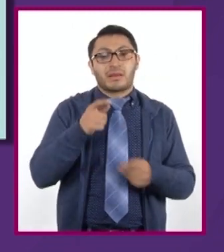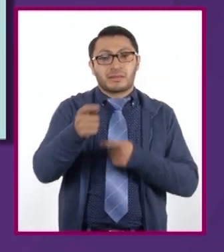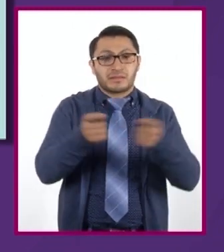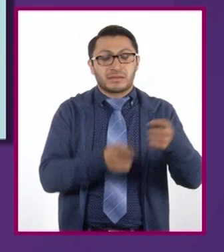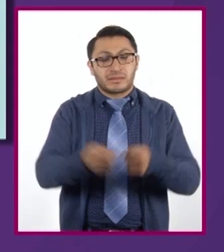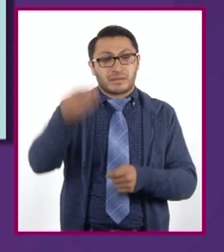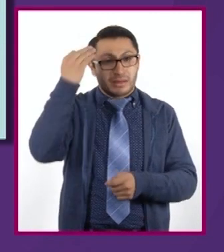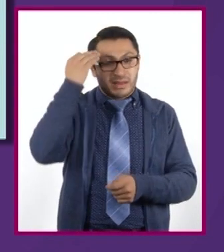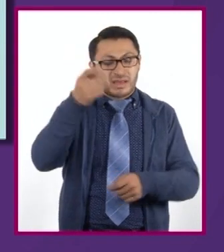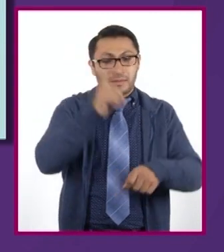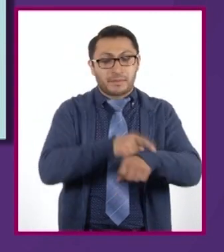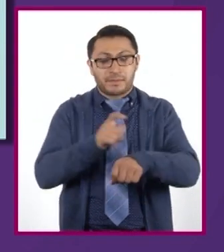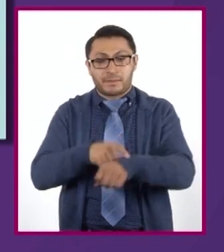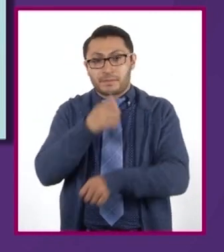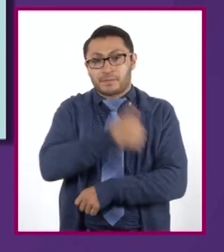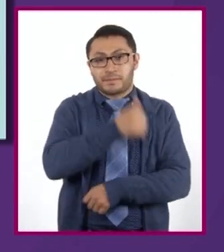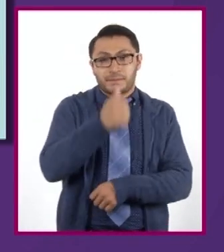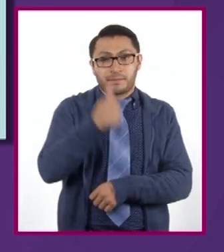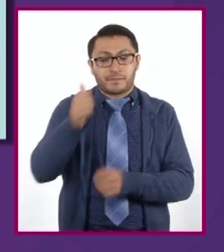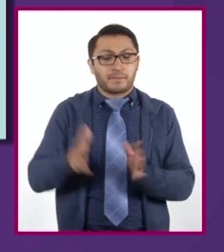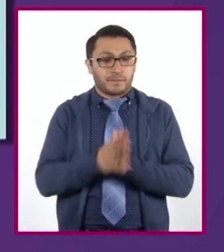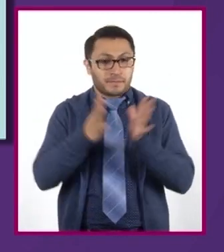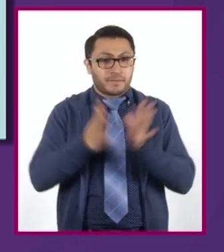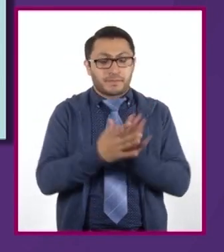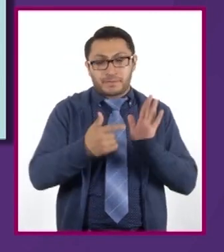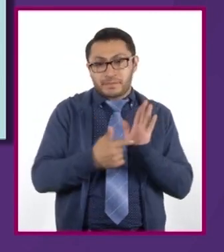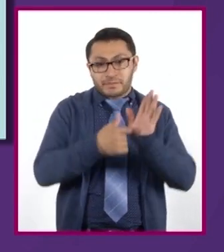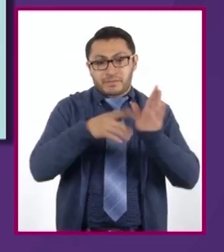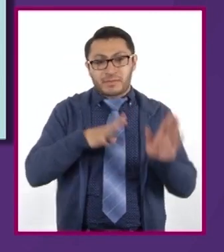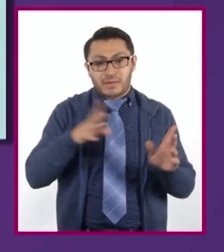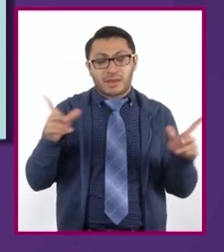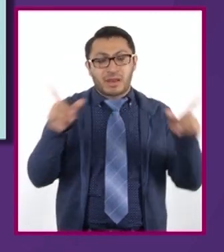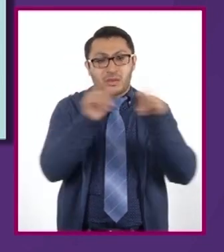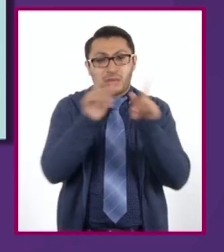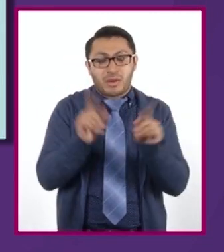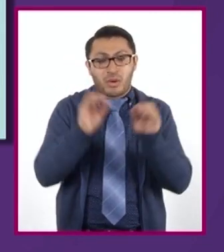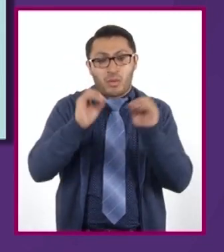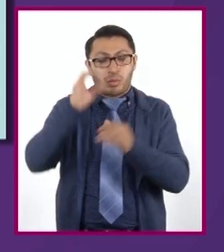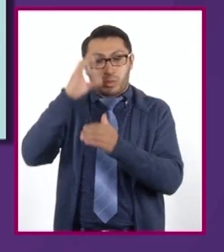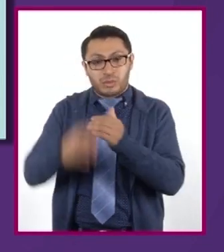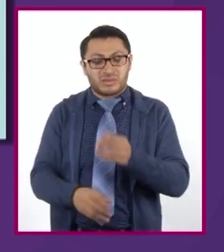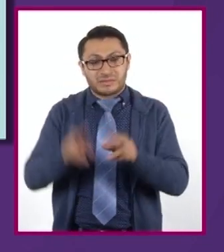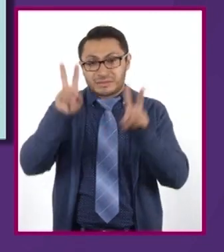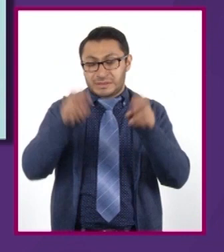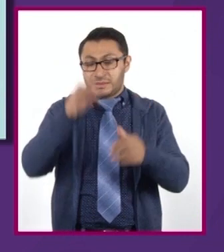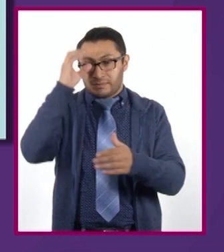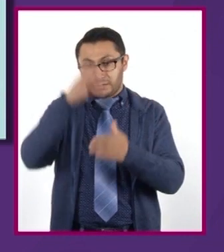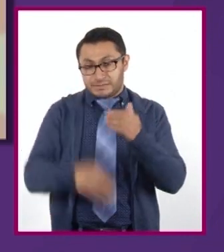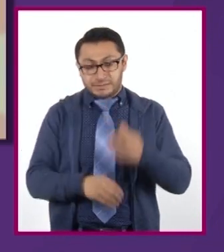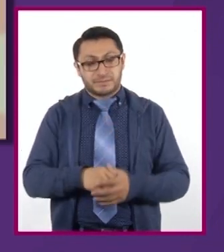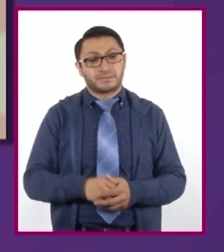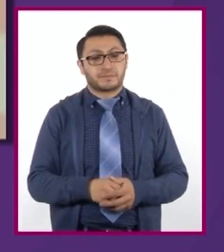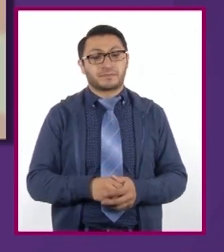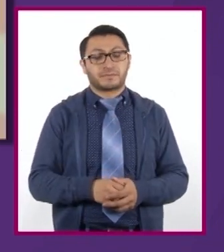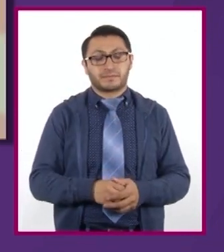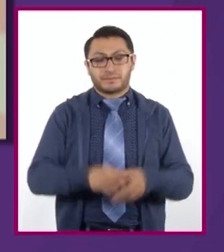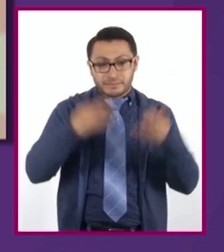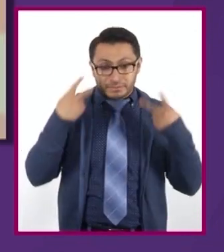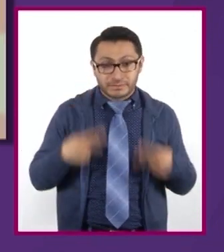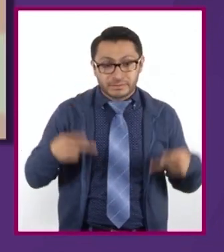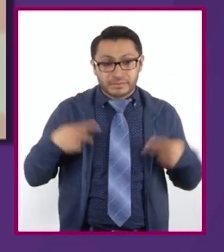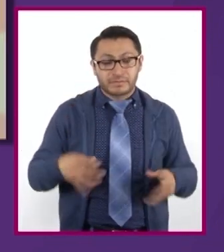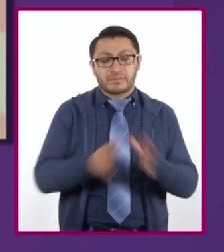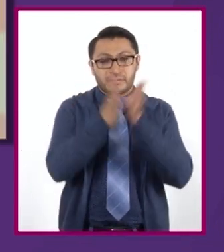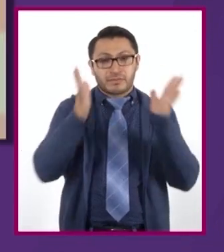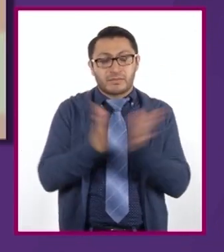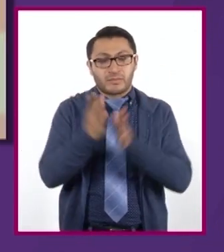de exposición de cada participante y presenta un resumen o conclusión para cerrar el tema abordado. Los participantes